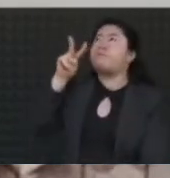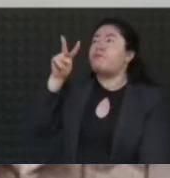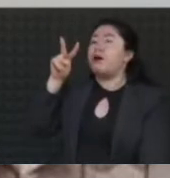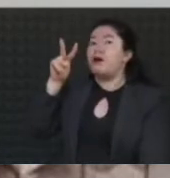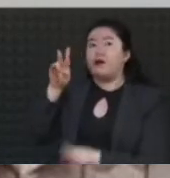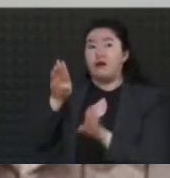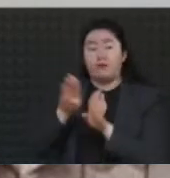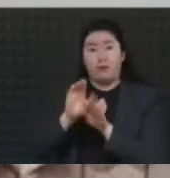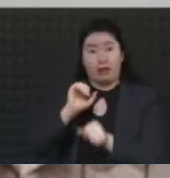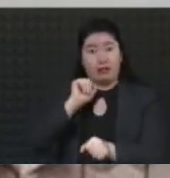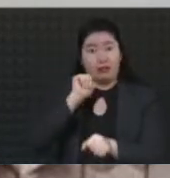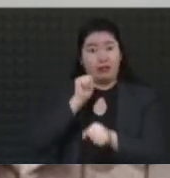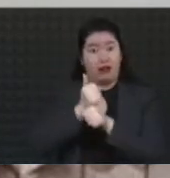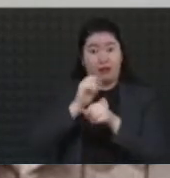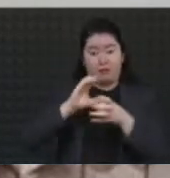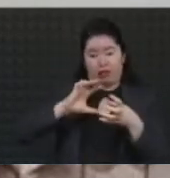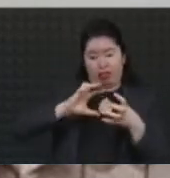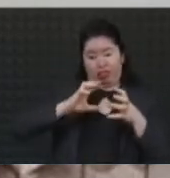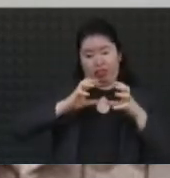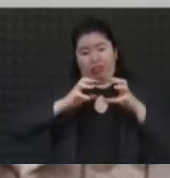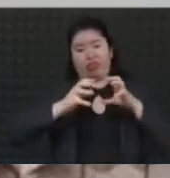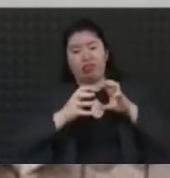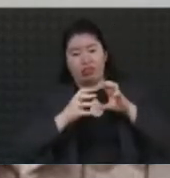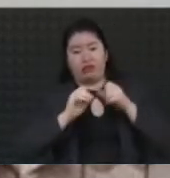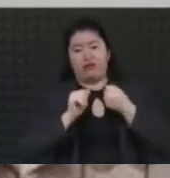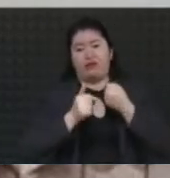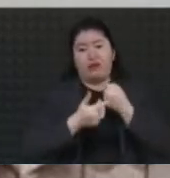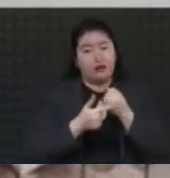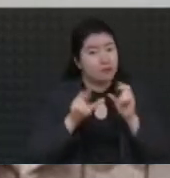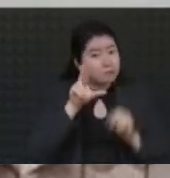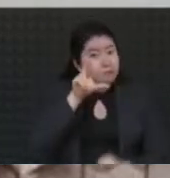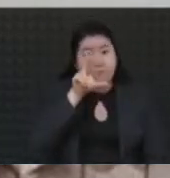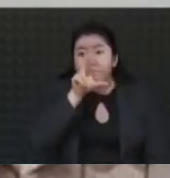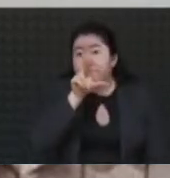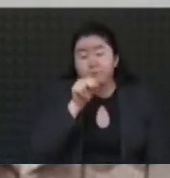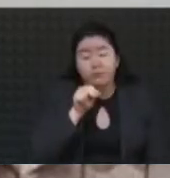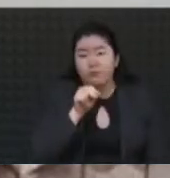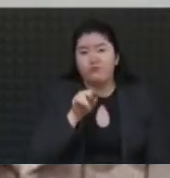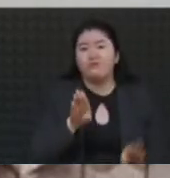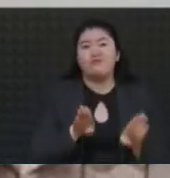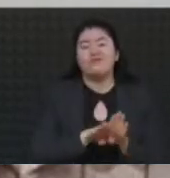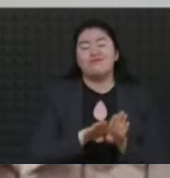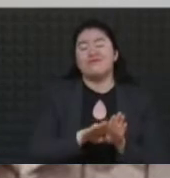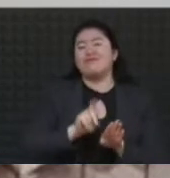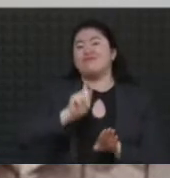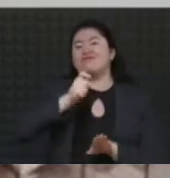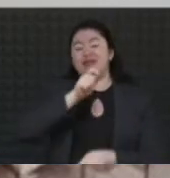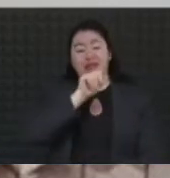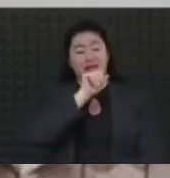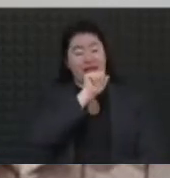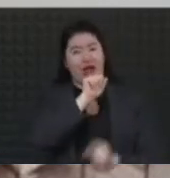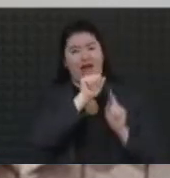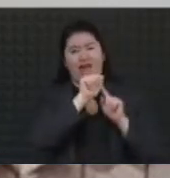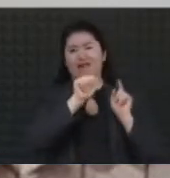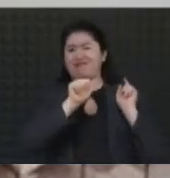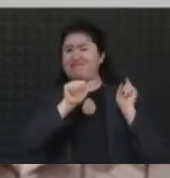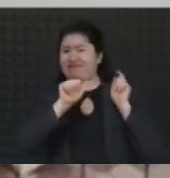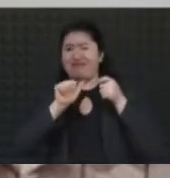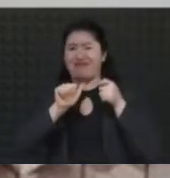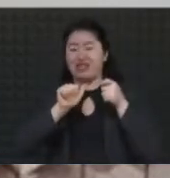no se detectan deformaciones que pudieran implicar un grado A, que ya es de riesgo.